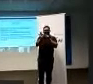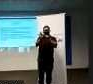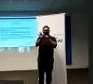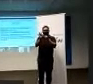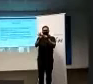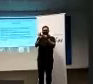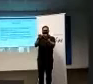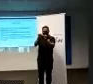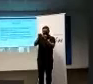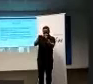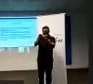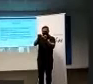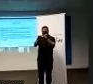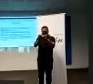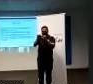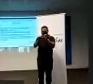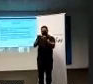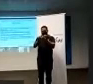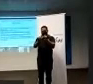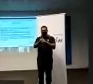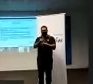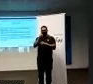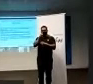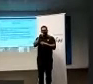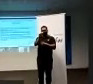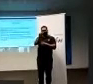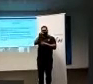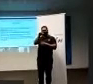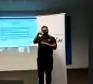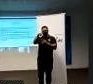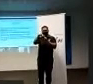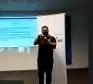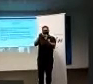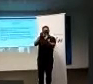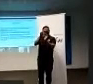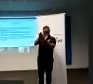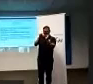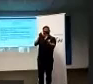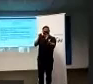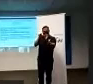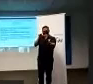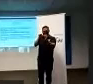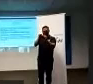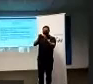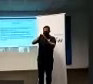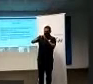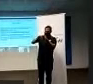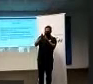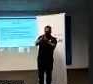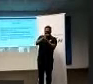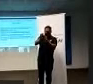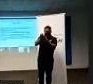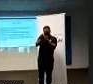transcripción in vitro a partir de un modelo de ADN en un medio sin células. Cada dosis de 0,3 ml contiene